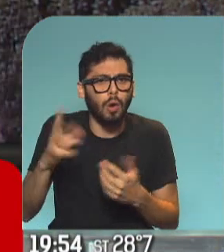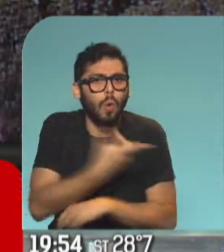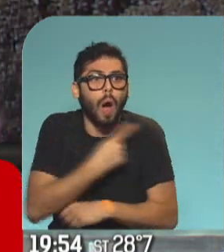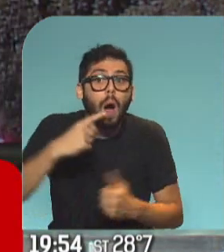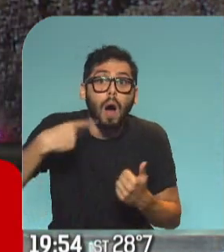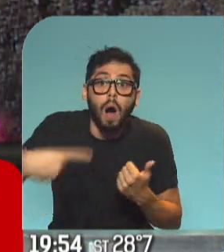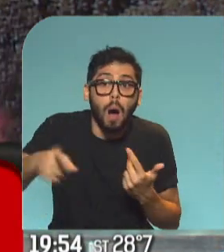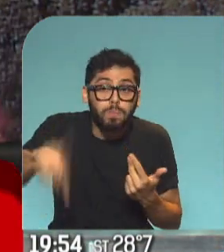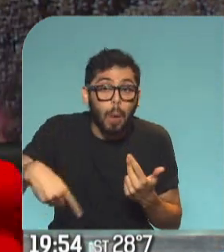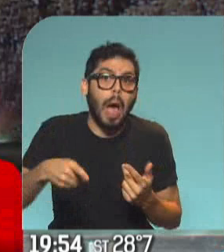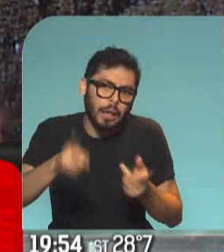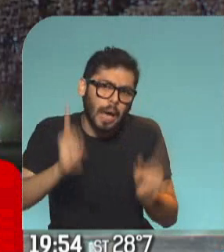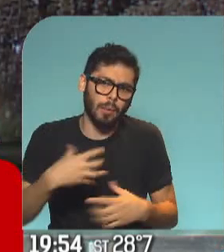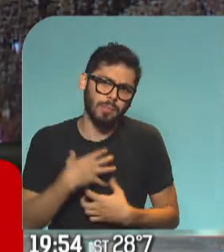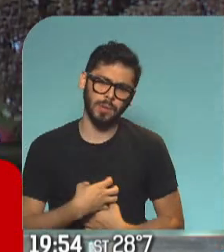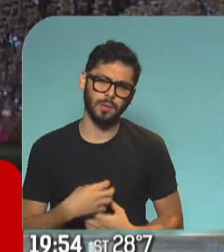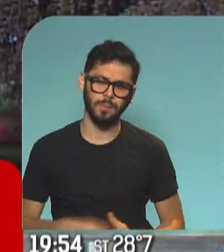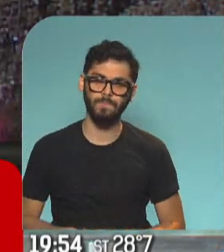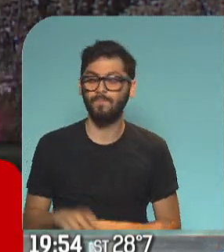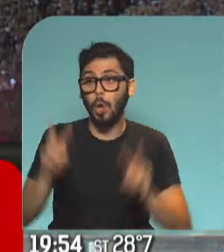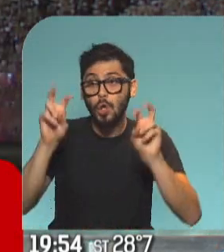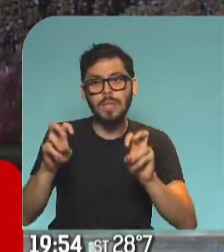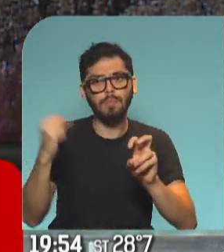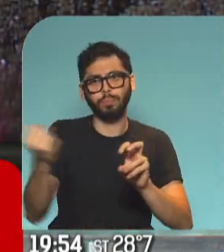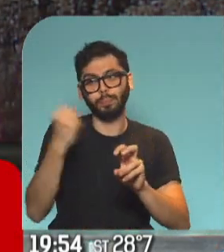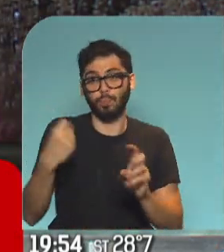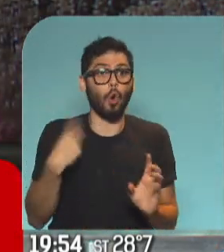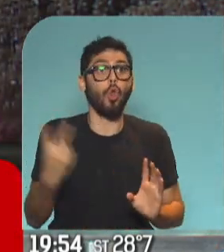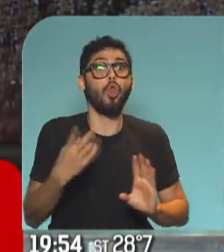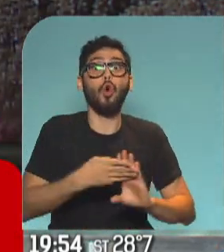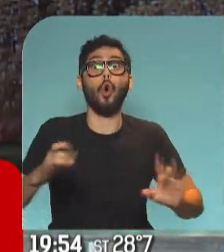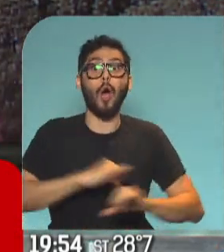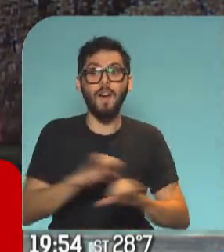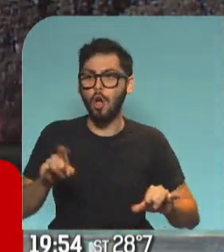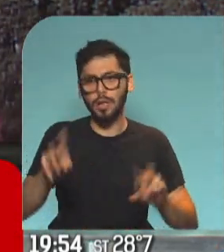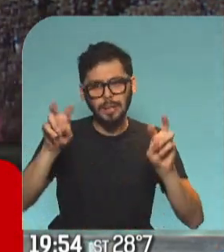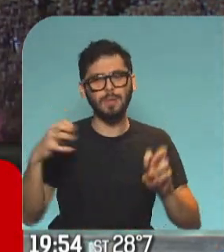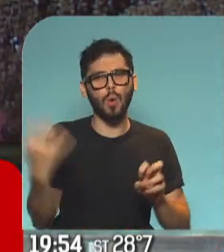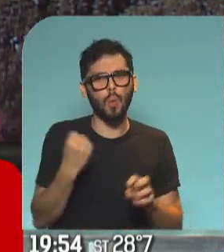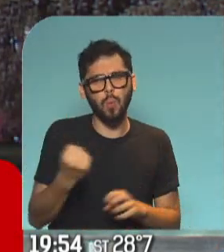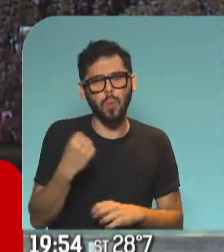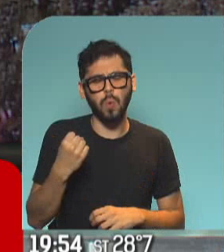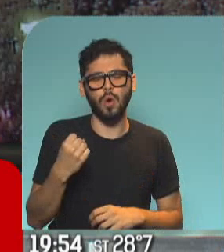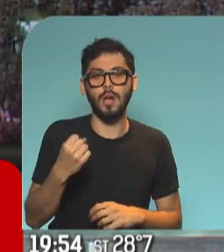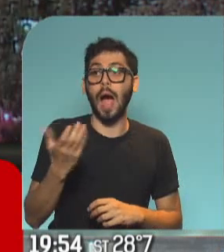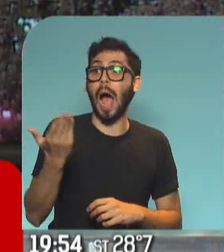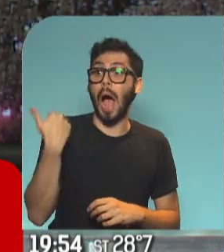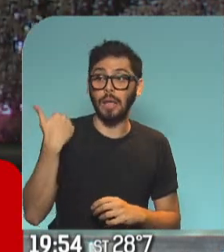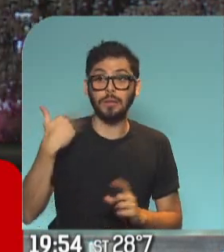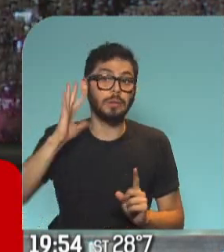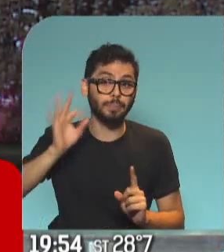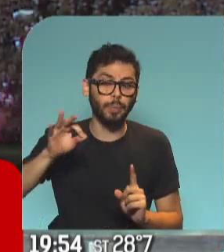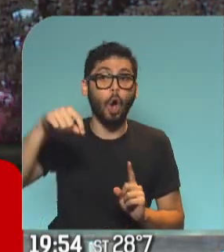un tema central en estas 2 horas de información. Desde ayer se sabe, la novedad es que hoy el fiscal